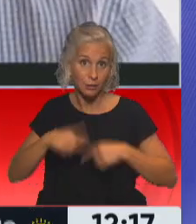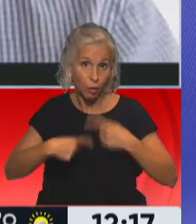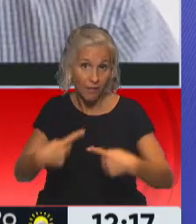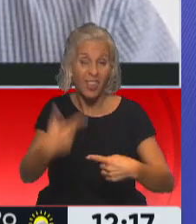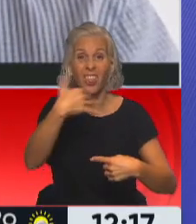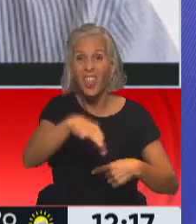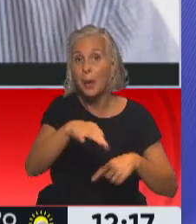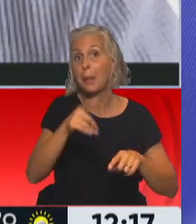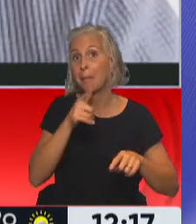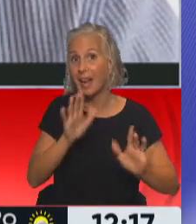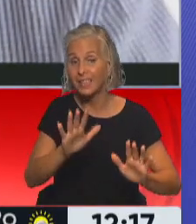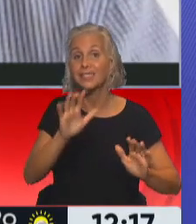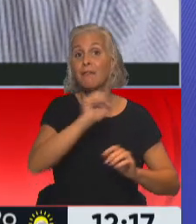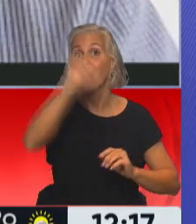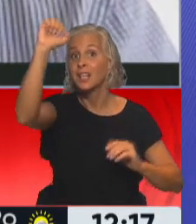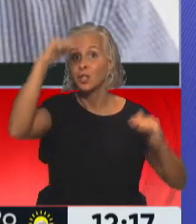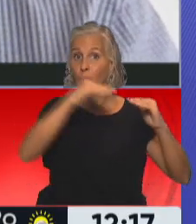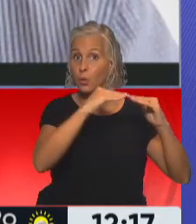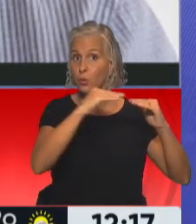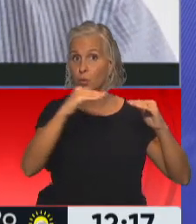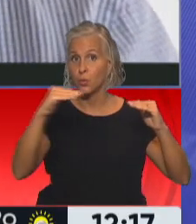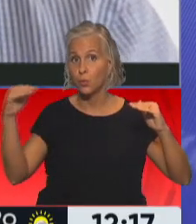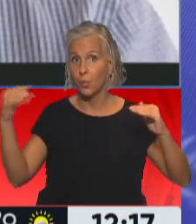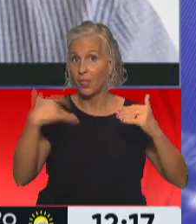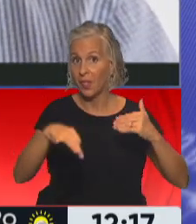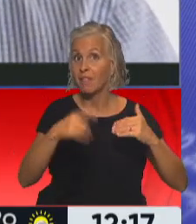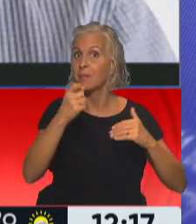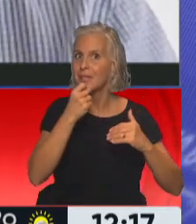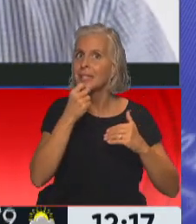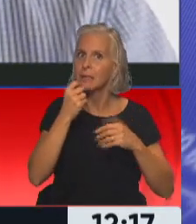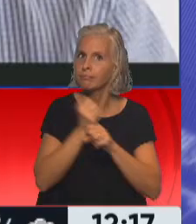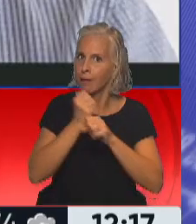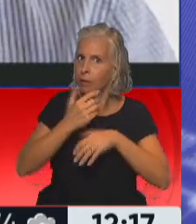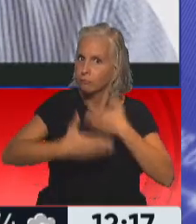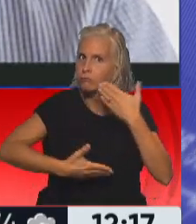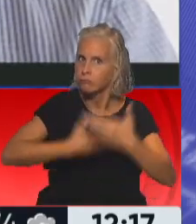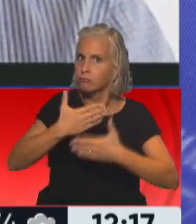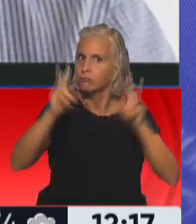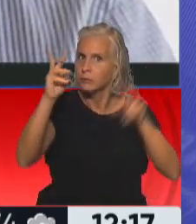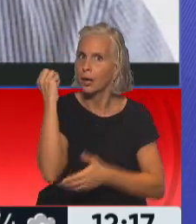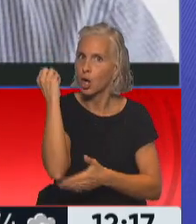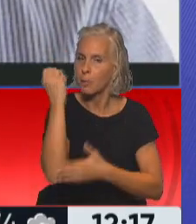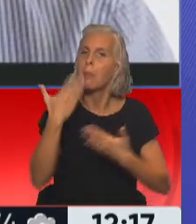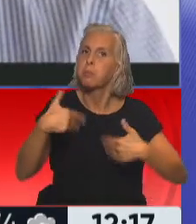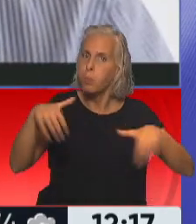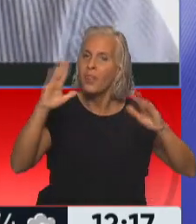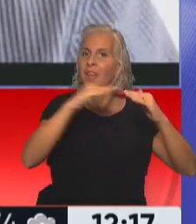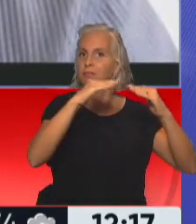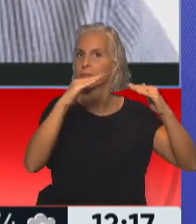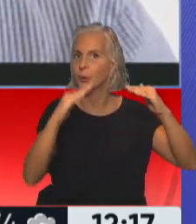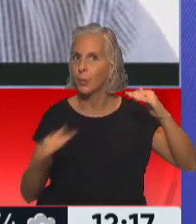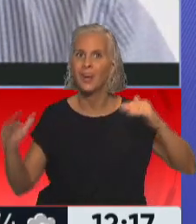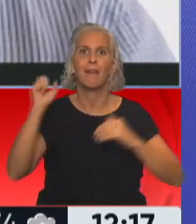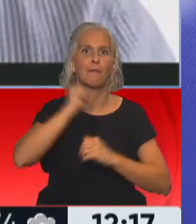debería volver a calmarse y eventualmente, si se siguen haciendo las cosas bien a nivel macroeconómico, creo que hay muchas chances de que siga bajando. Es decir, que